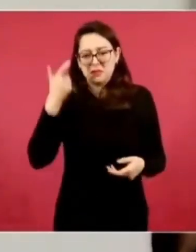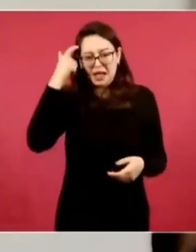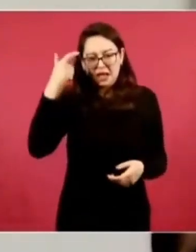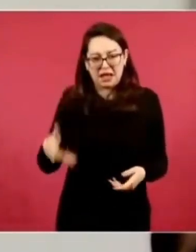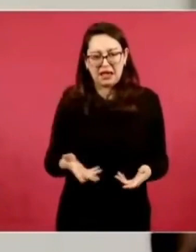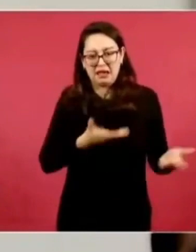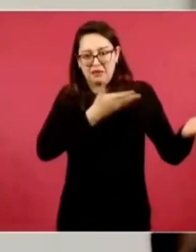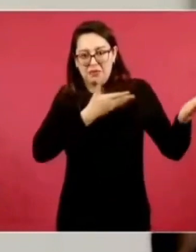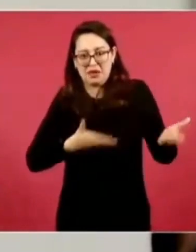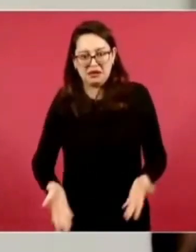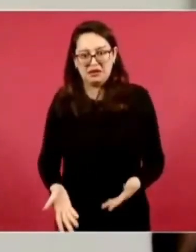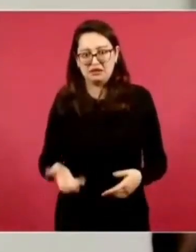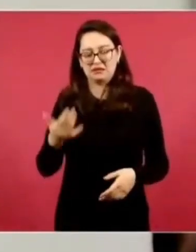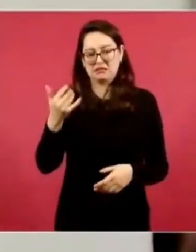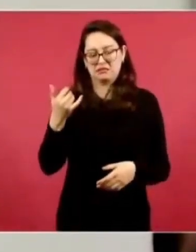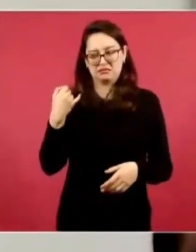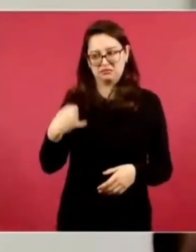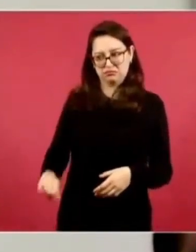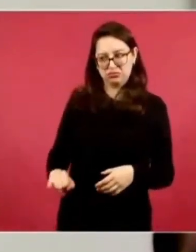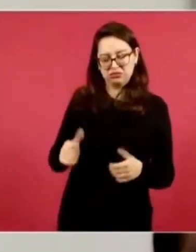de Coahuila para acá.